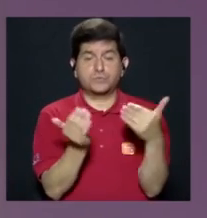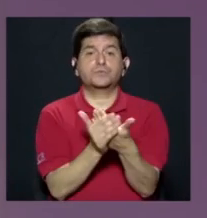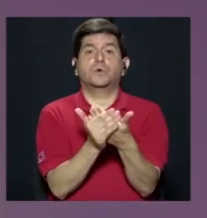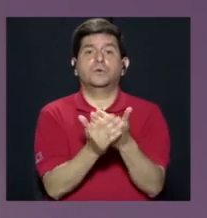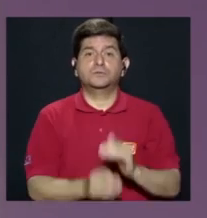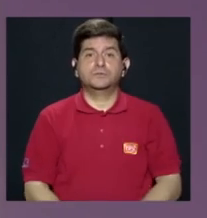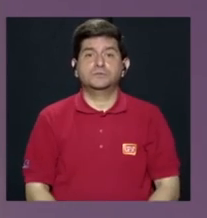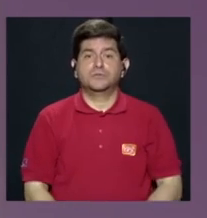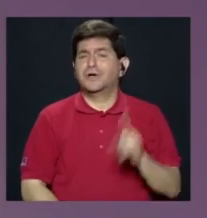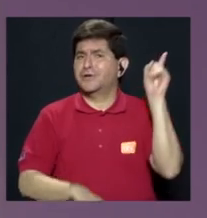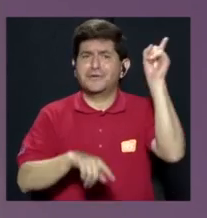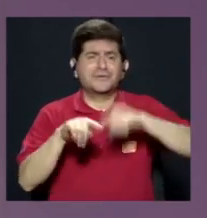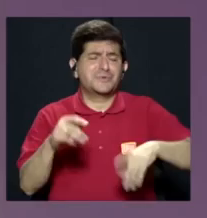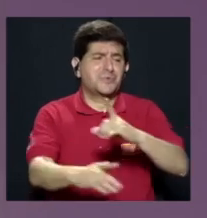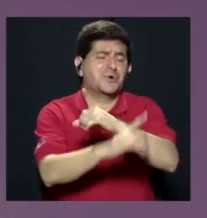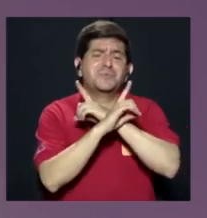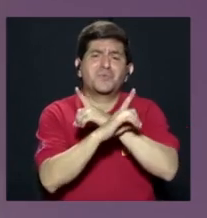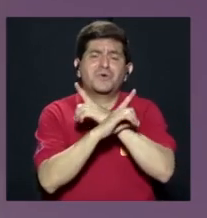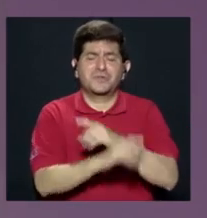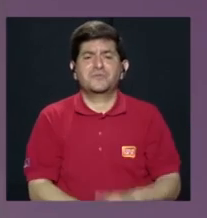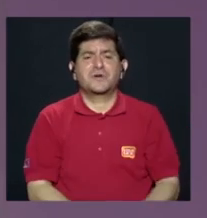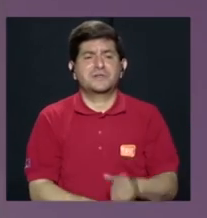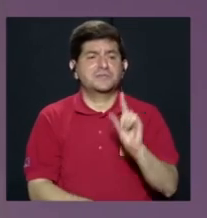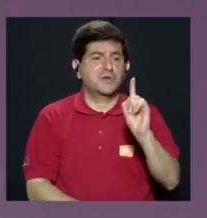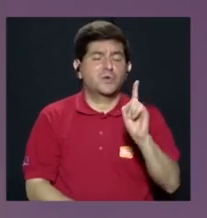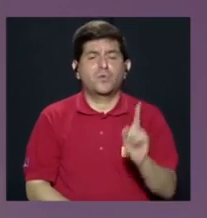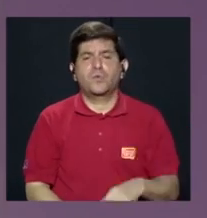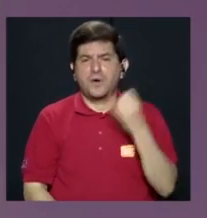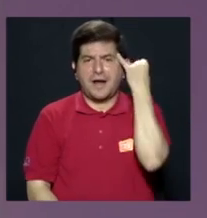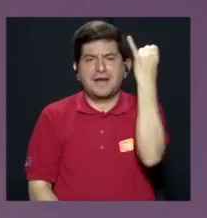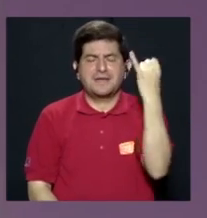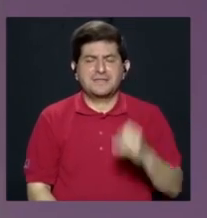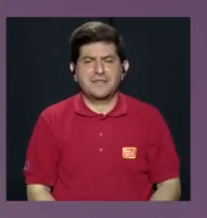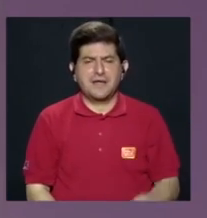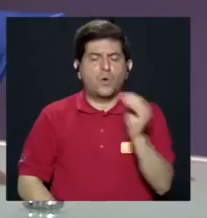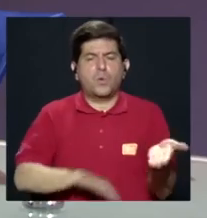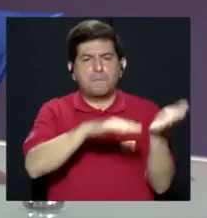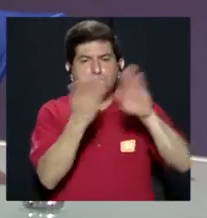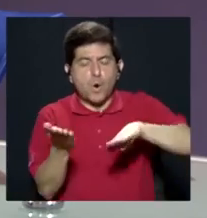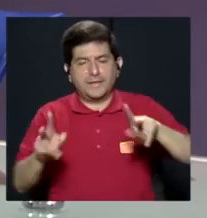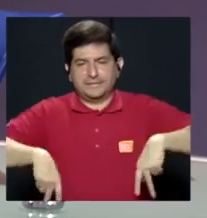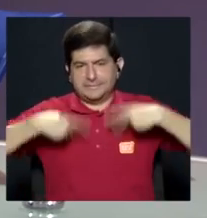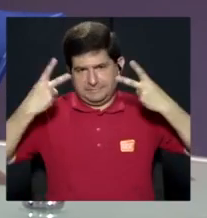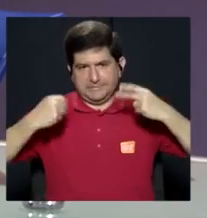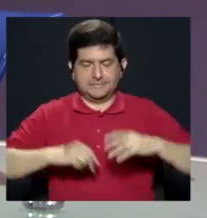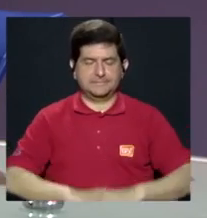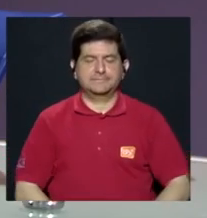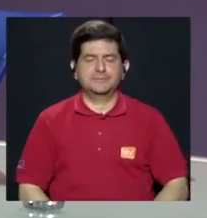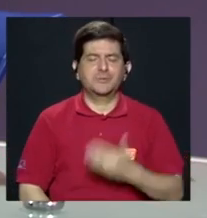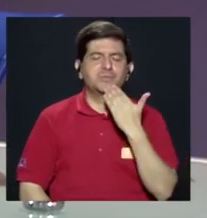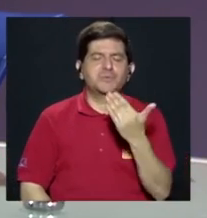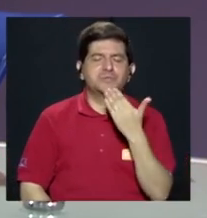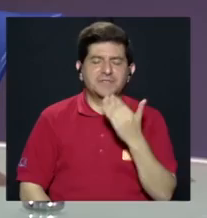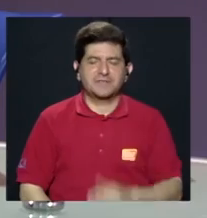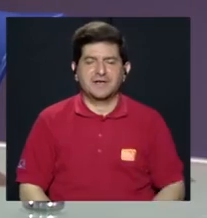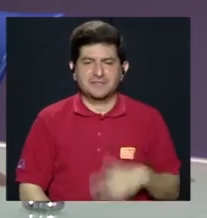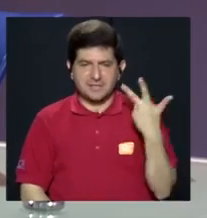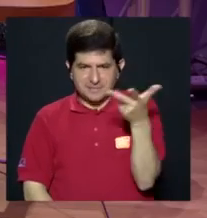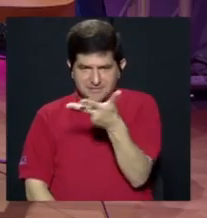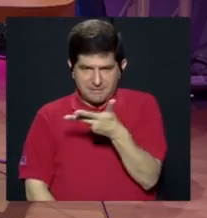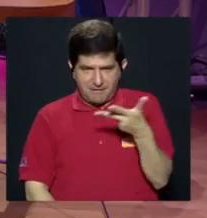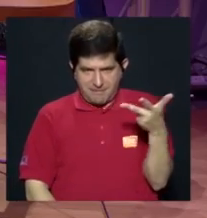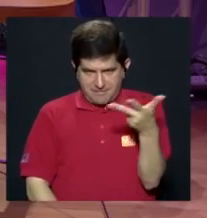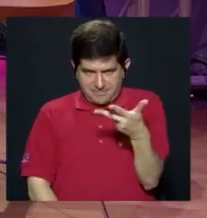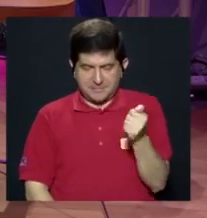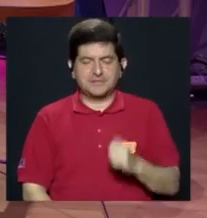necesario. No se vale que por defender una parte u otra sigan perdiéndose vidas. Muchas gracias, Wendell, y muchas gracias,